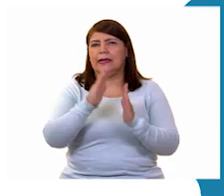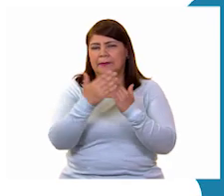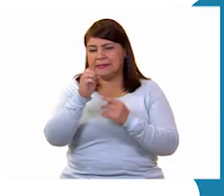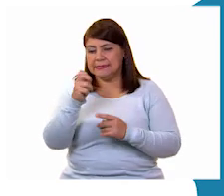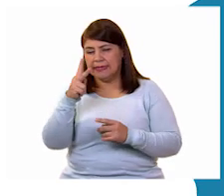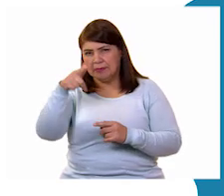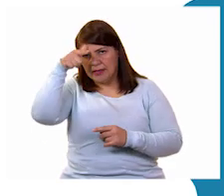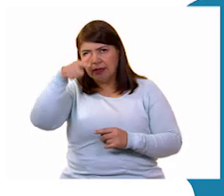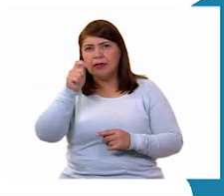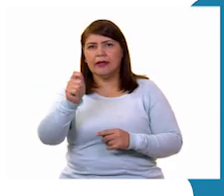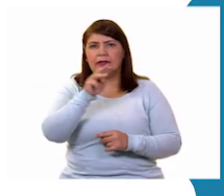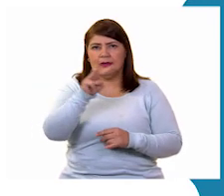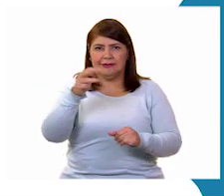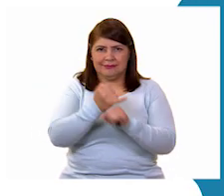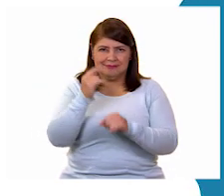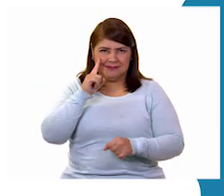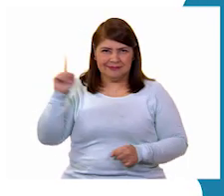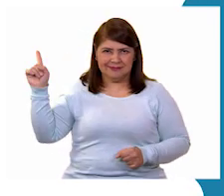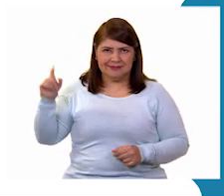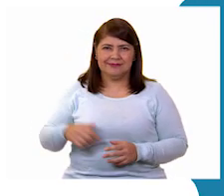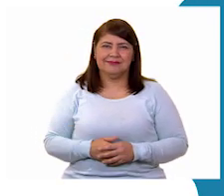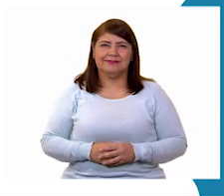texto en la página